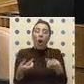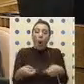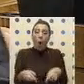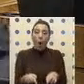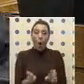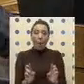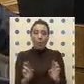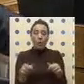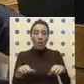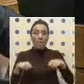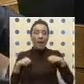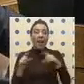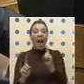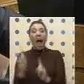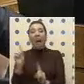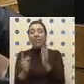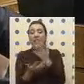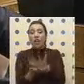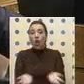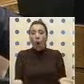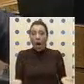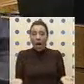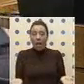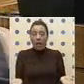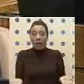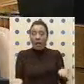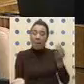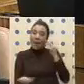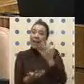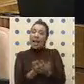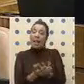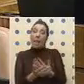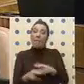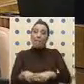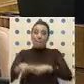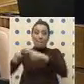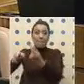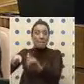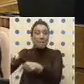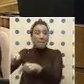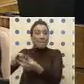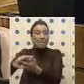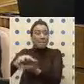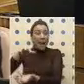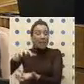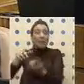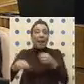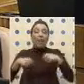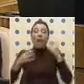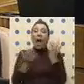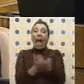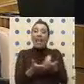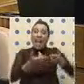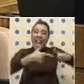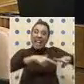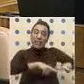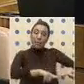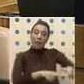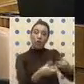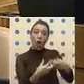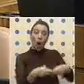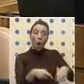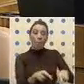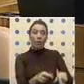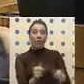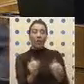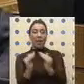oportunidades para los jóvenes que a veces no las tienen, para que tengamos más recursos para que esos jóvenes, ¿no es cierto?, tengan espacios, oportunidades en sus